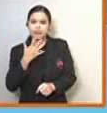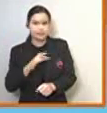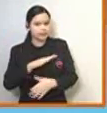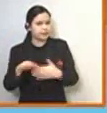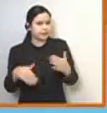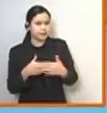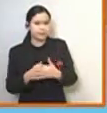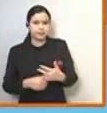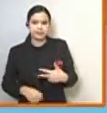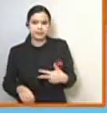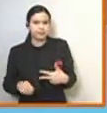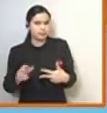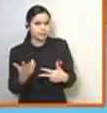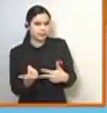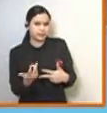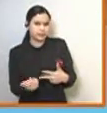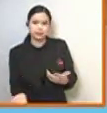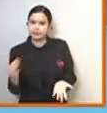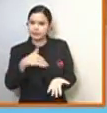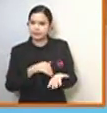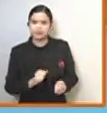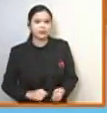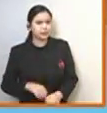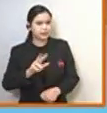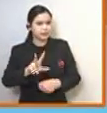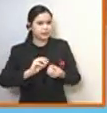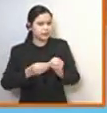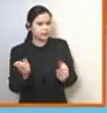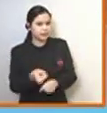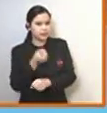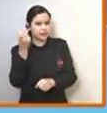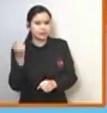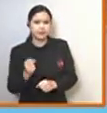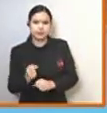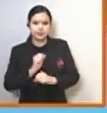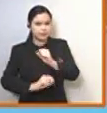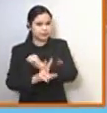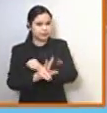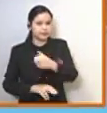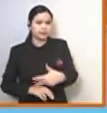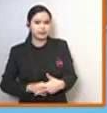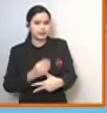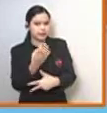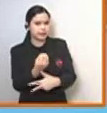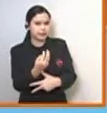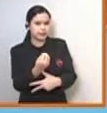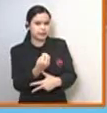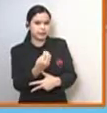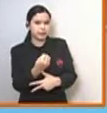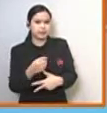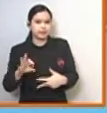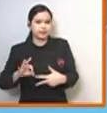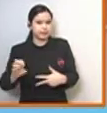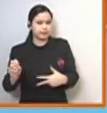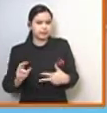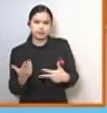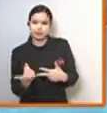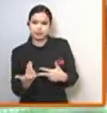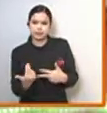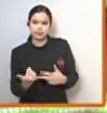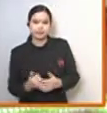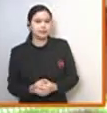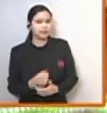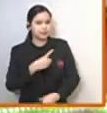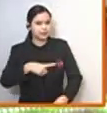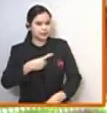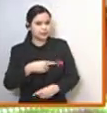mucha suerte. Este es el 13. Repito con mucho gusto los tres números ganadores en Pega 3. Son el 14, el 90 y el 13. Y